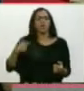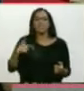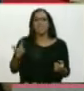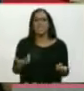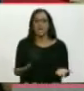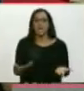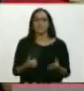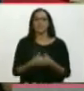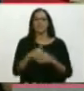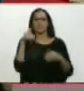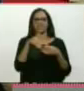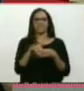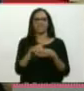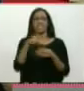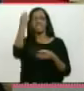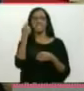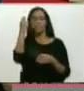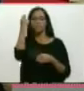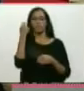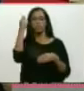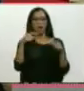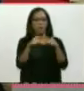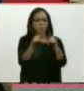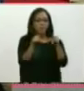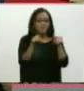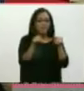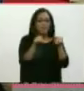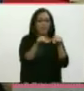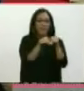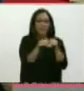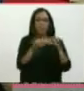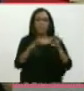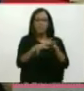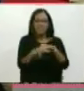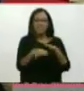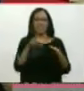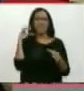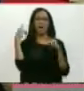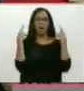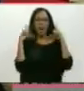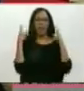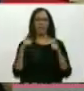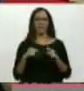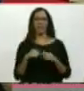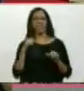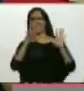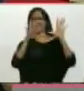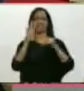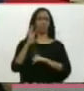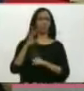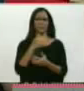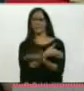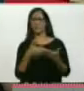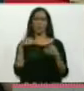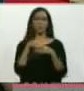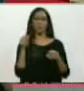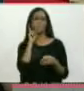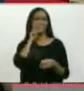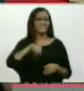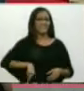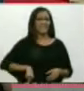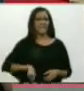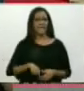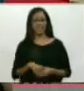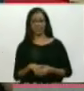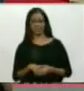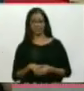salió electo diputado por un circuito del estado, La Guaira? Él no salió, como dice él, con 14 millones de votos de los venezolanos.